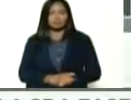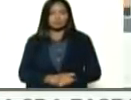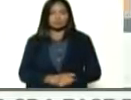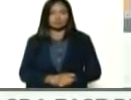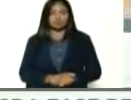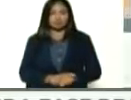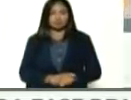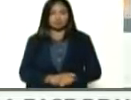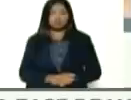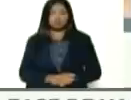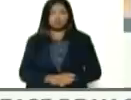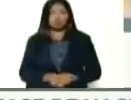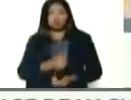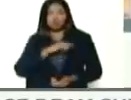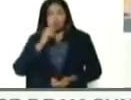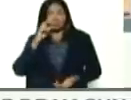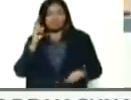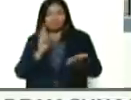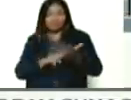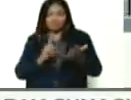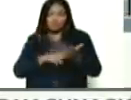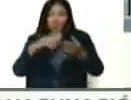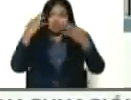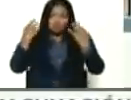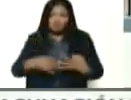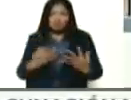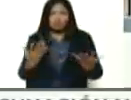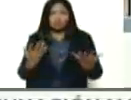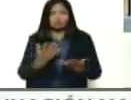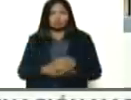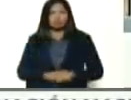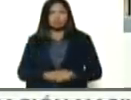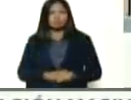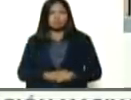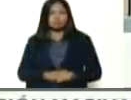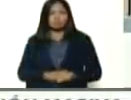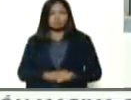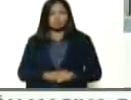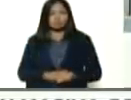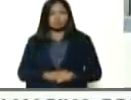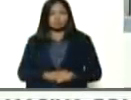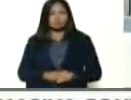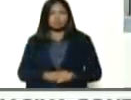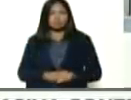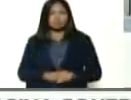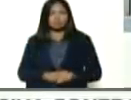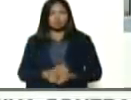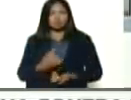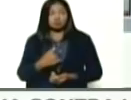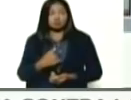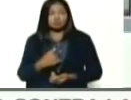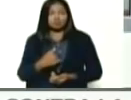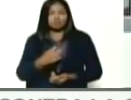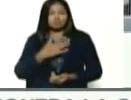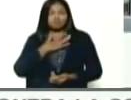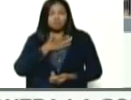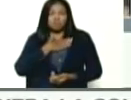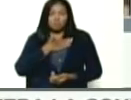vamos hablando con la verdad vale vamos a hablarnos con la verdad toma tu corazón